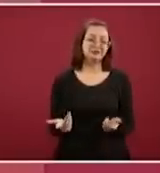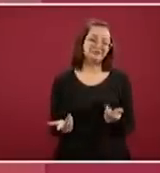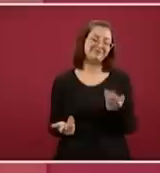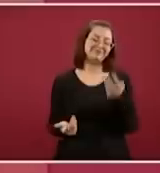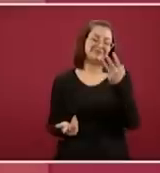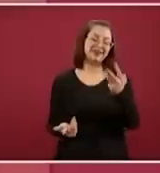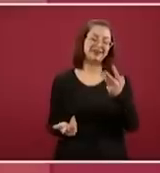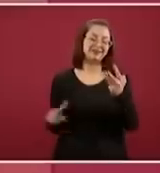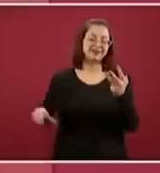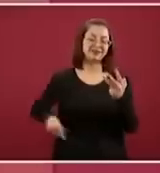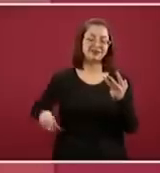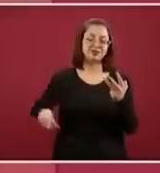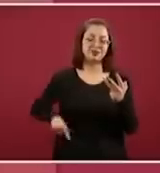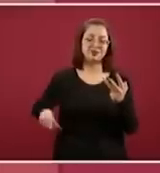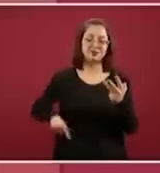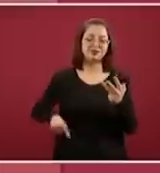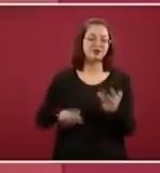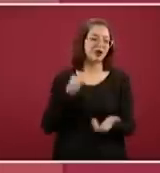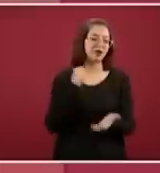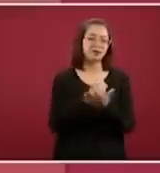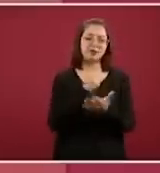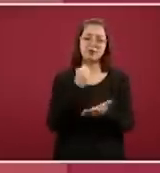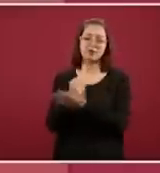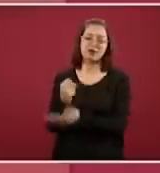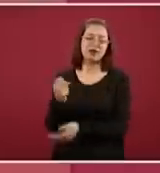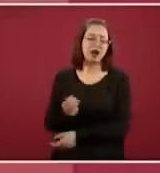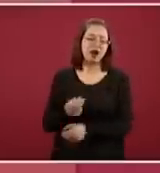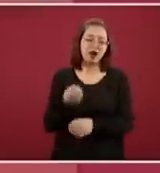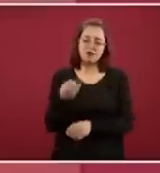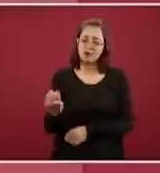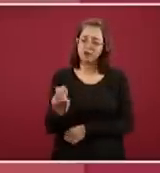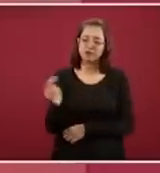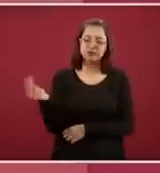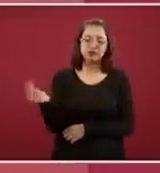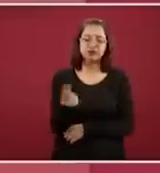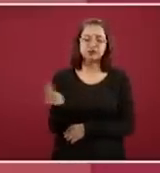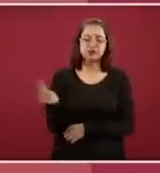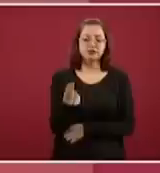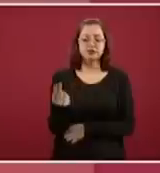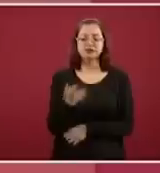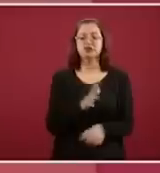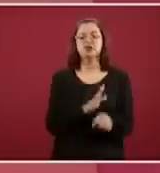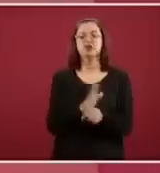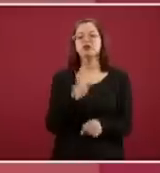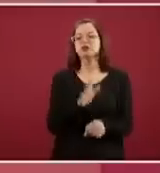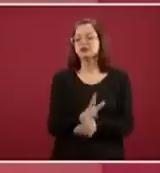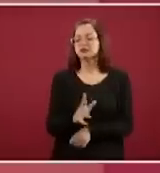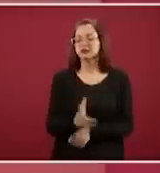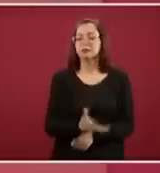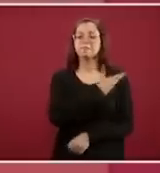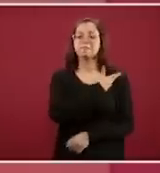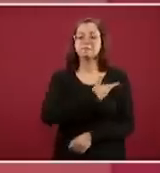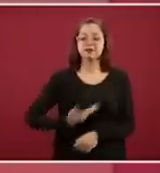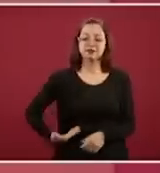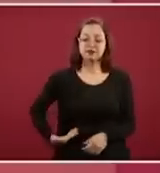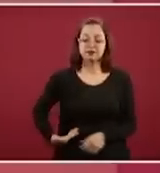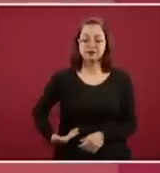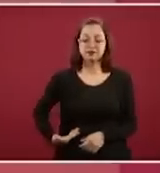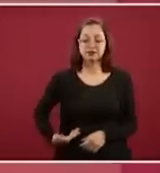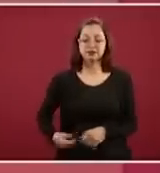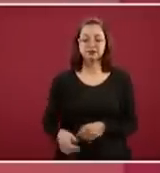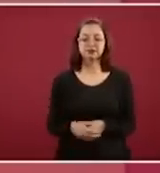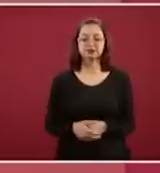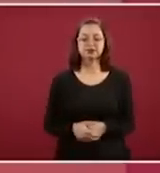gobiernos, vamos a decir, de los ejecutivos. Esto